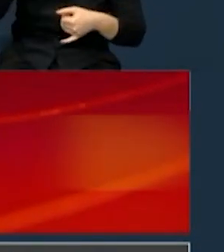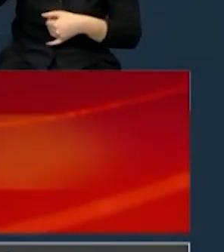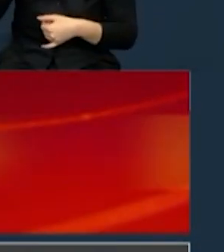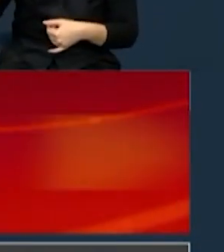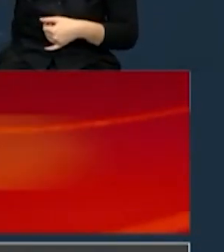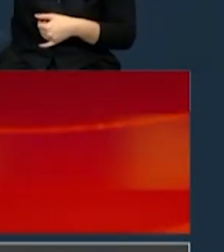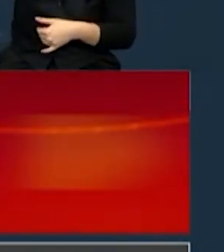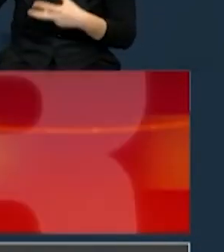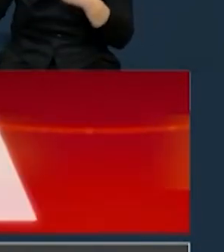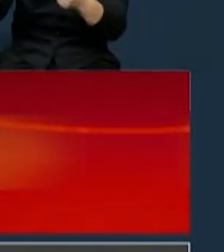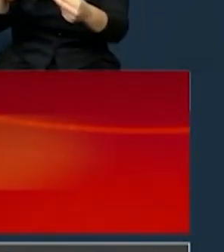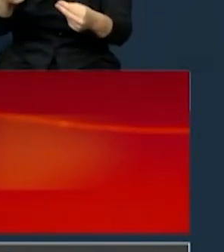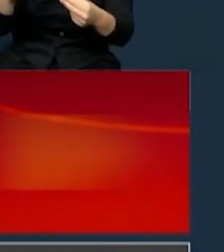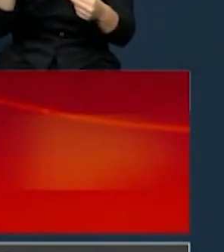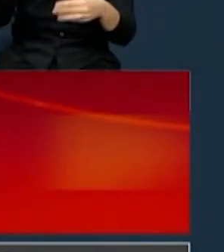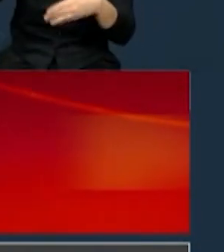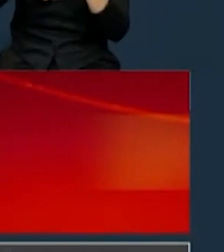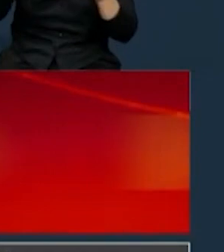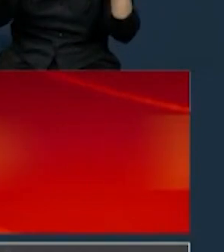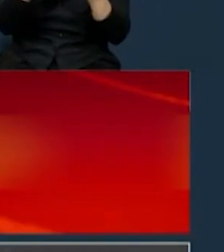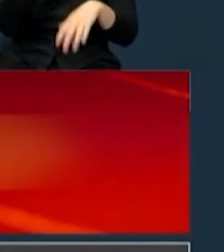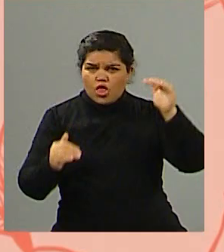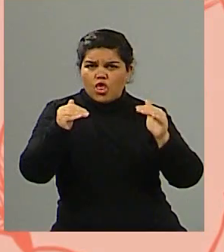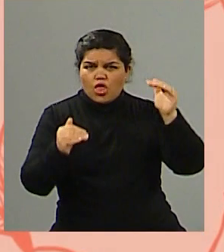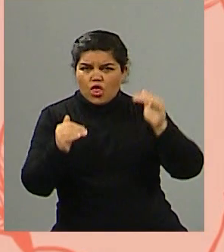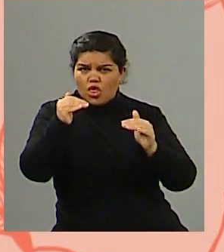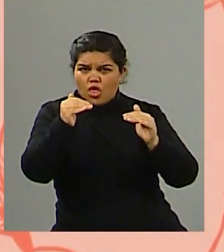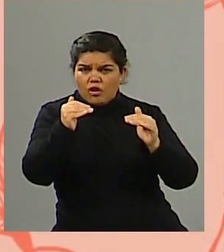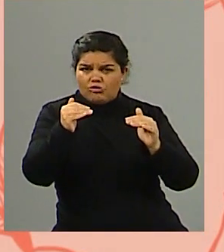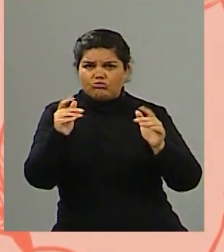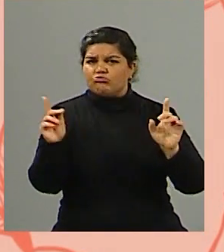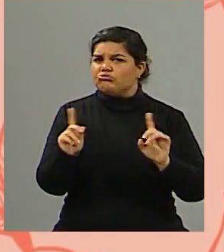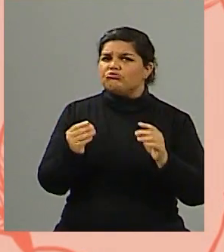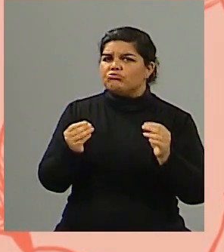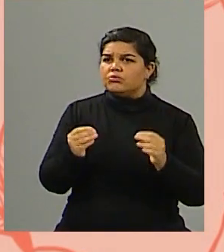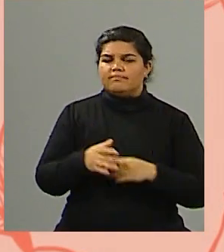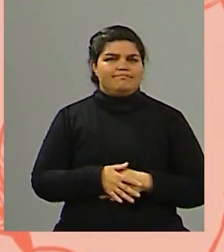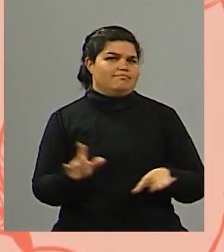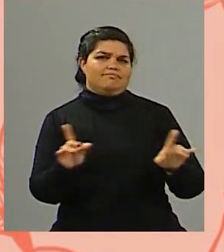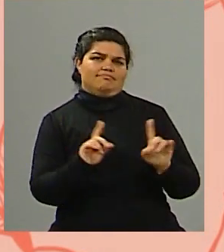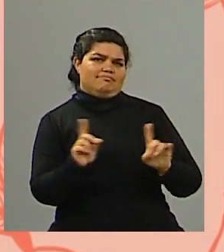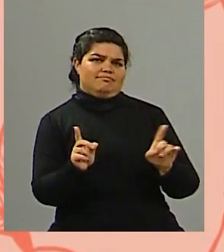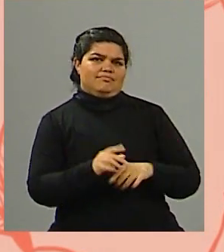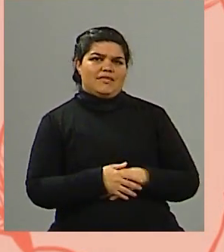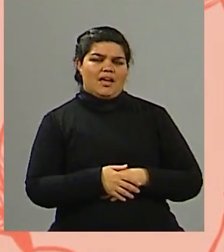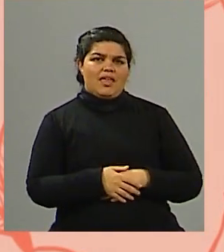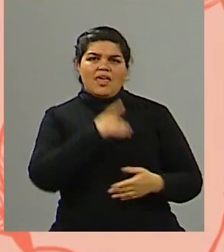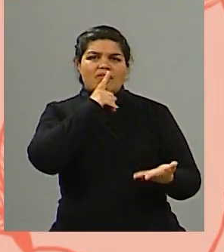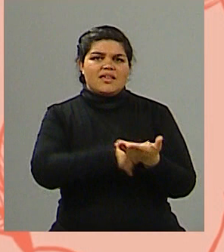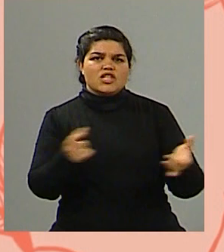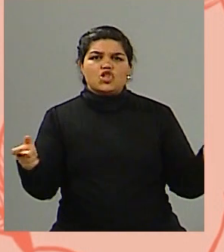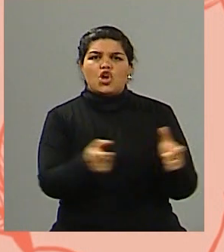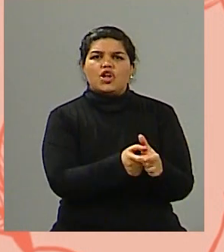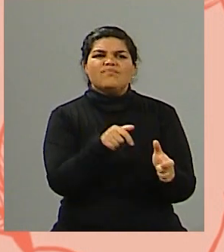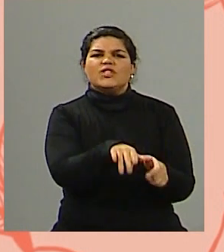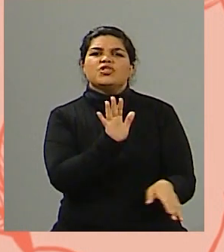ser cada 2 años como era antes de la ley de alquileres. Acá lo que se está planteando en este dictamen de minoría es que los aumentos sean